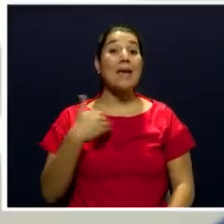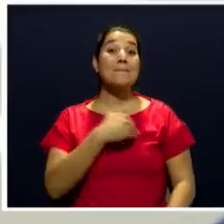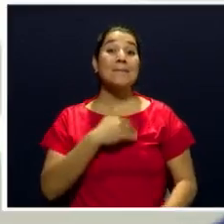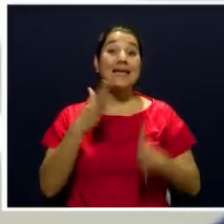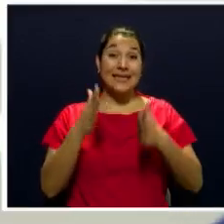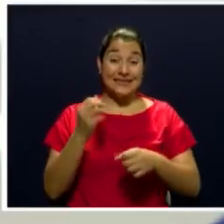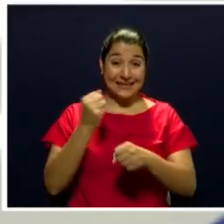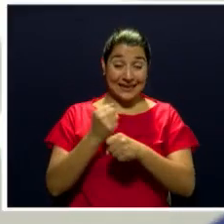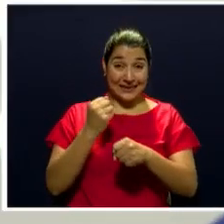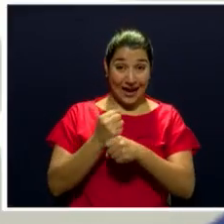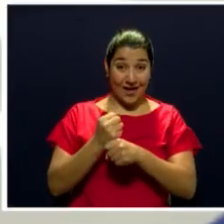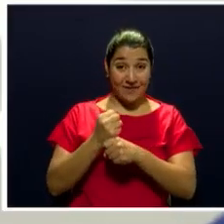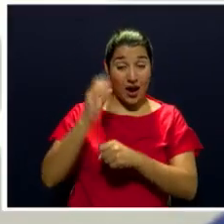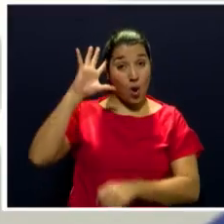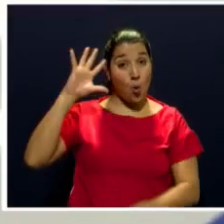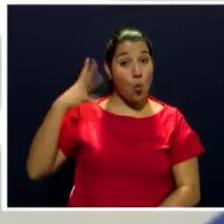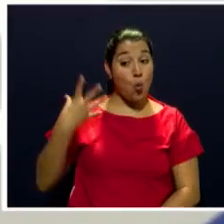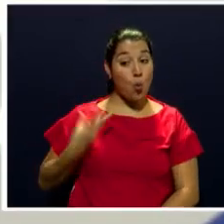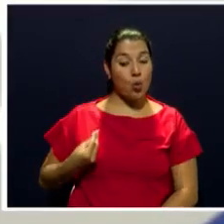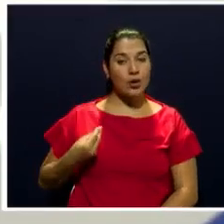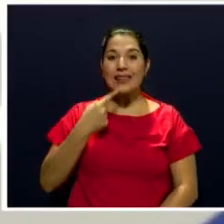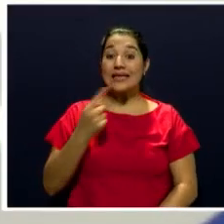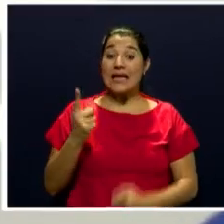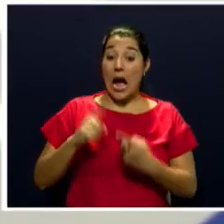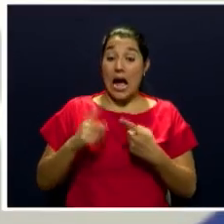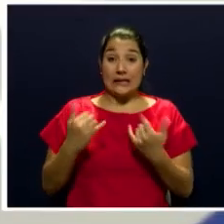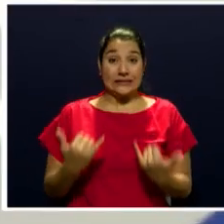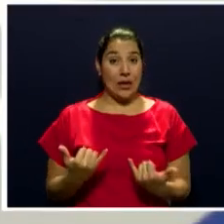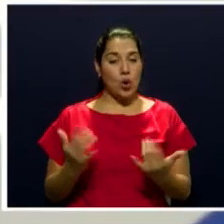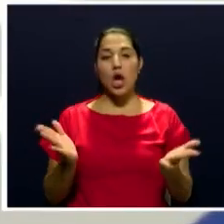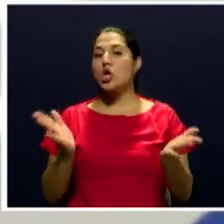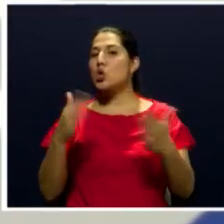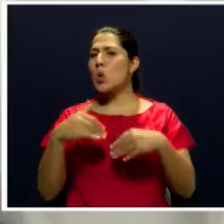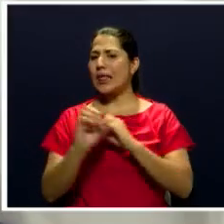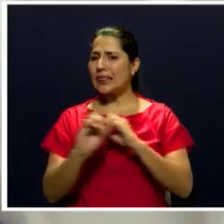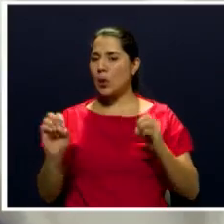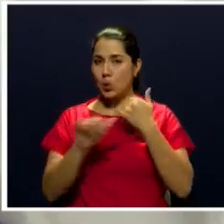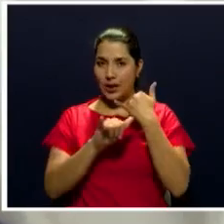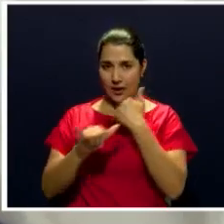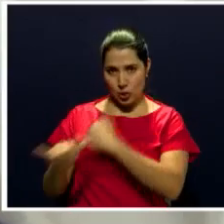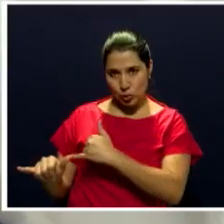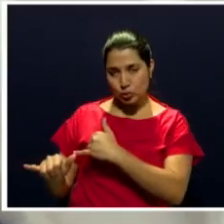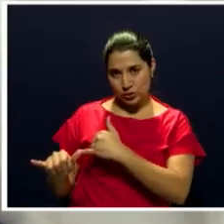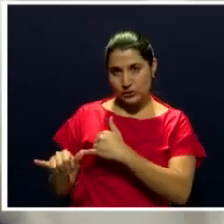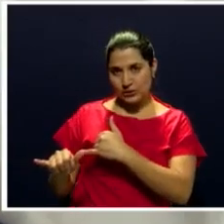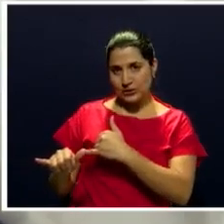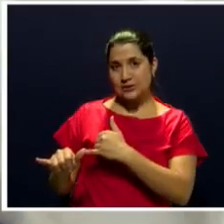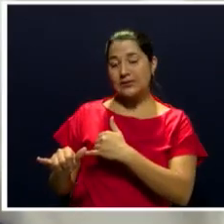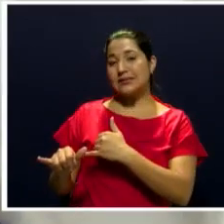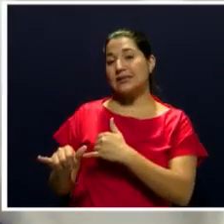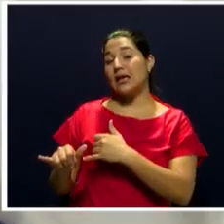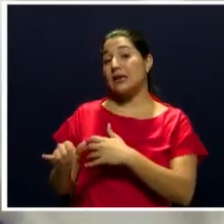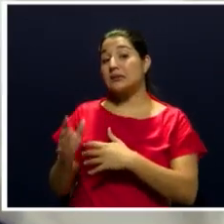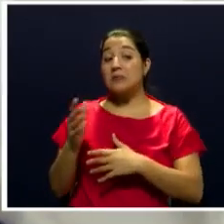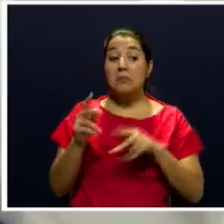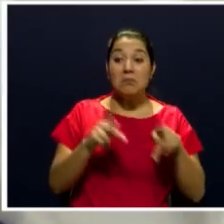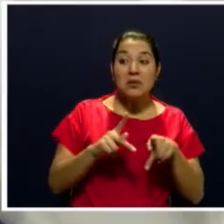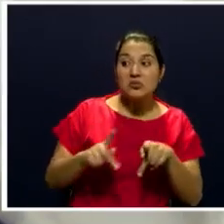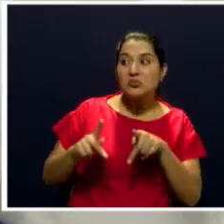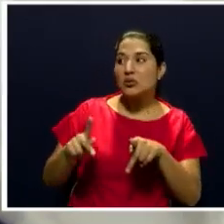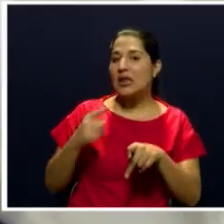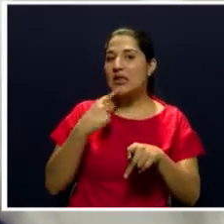Trabajo, Yanina Dinarte, apuntó que hasta este momento no existen denuncias puntuales para no aplicar el bono proteger a